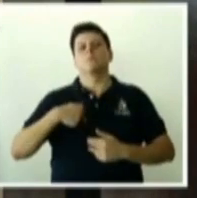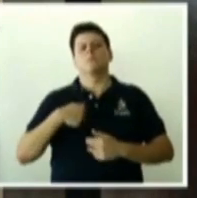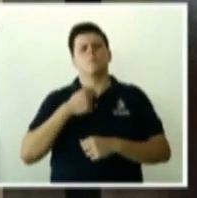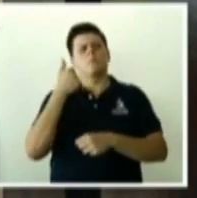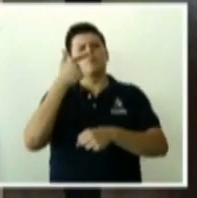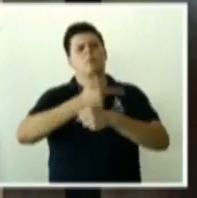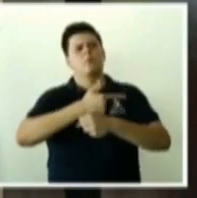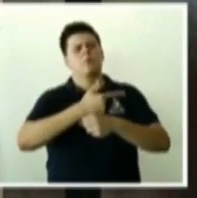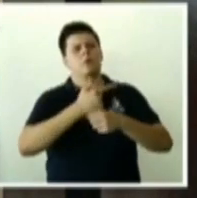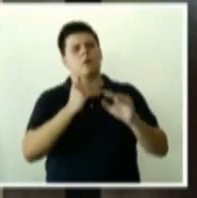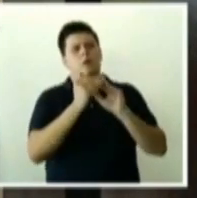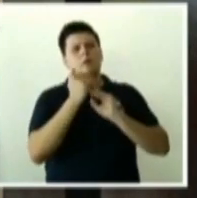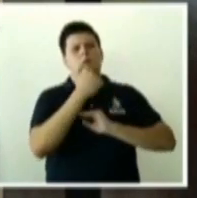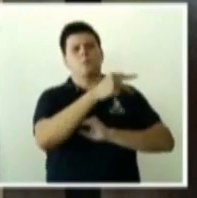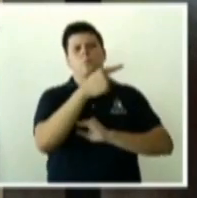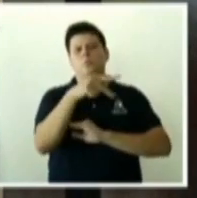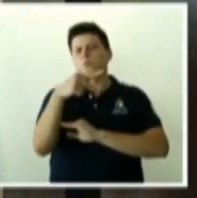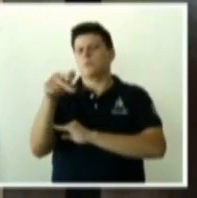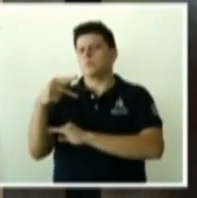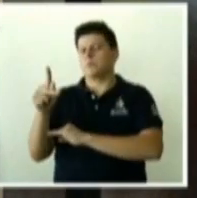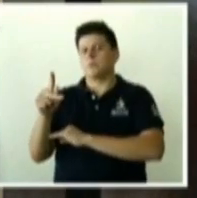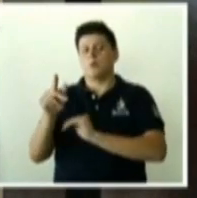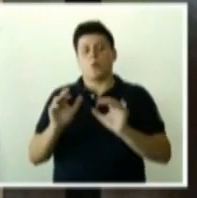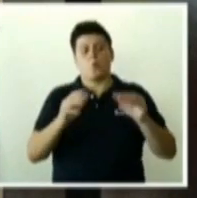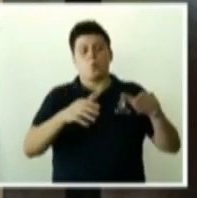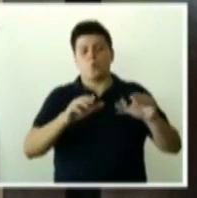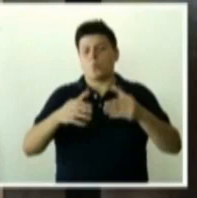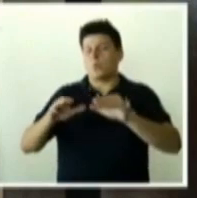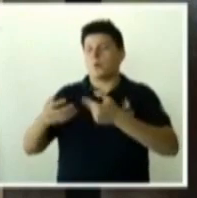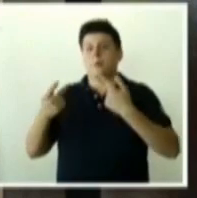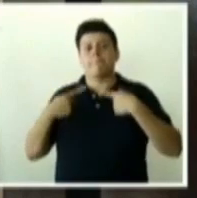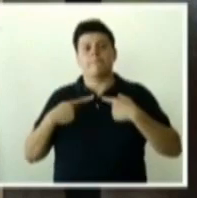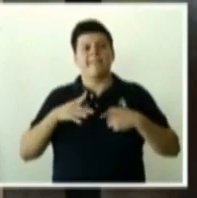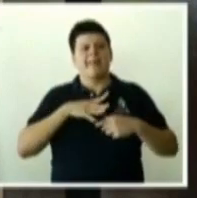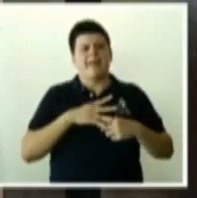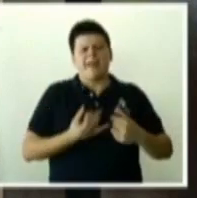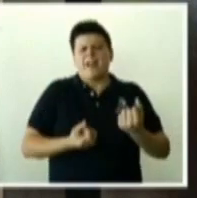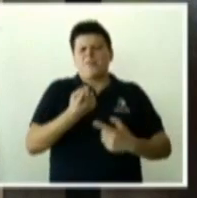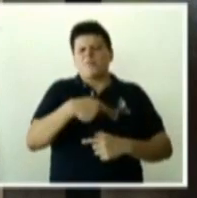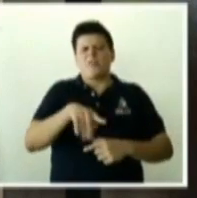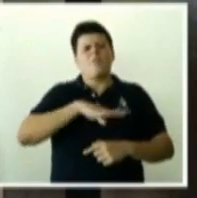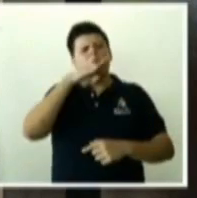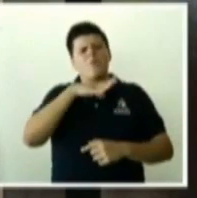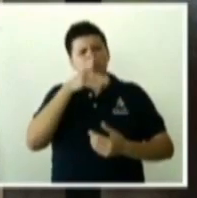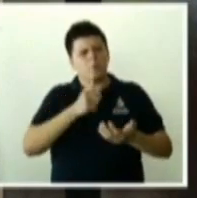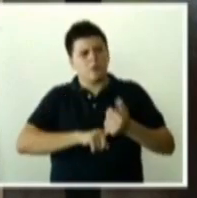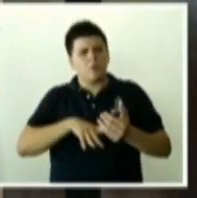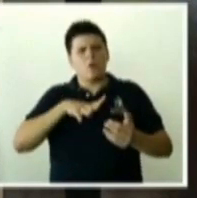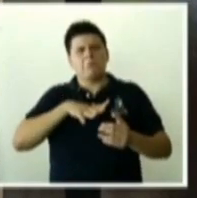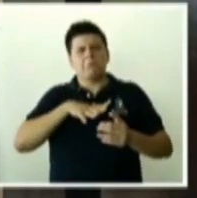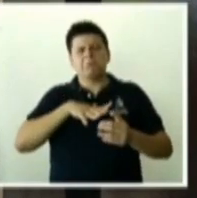cuenta que en muchas casas de algunas colonias hay cacharros a llantas